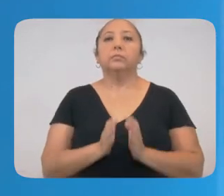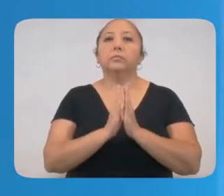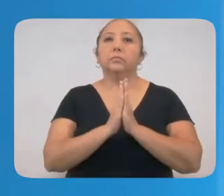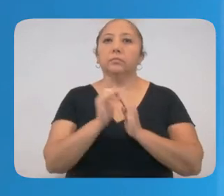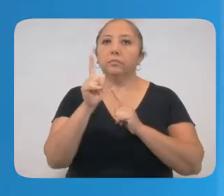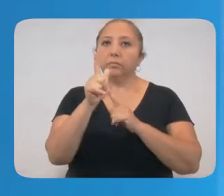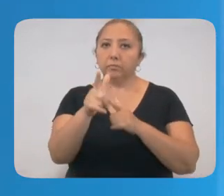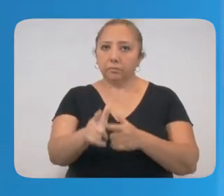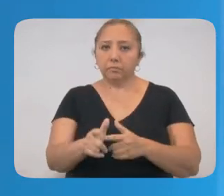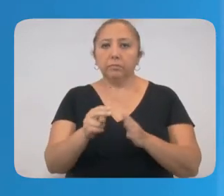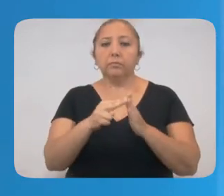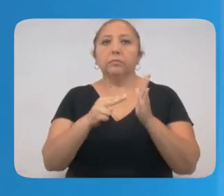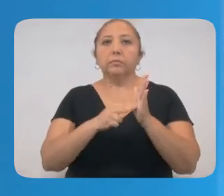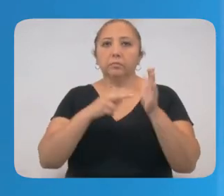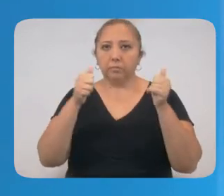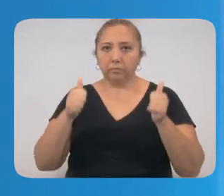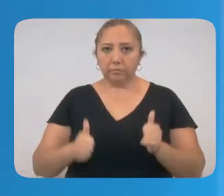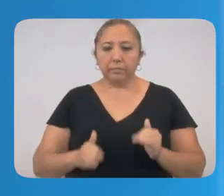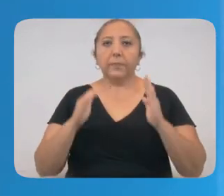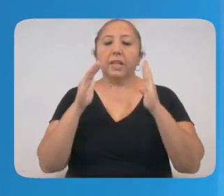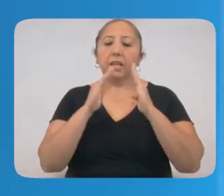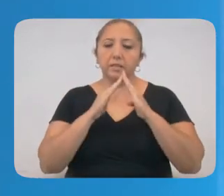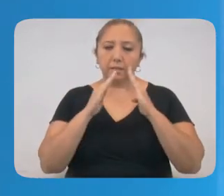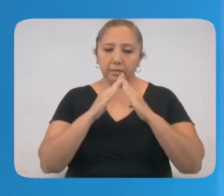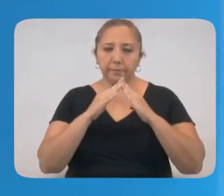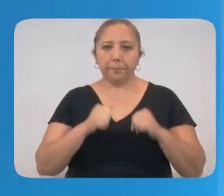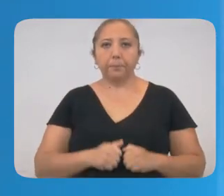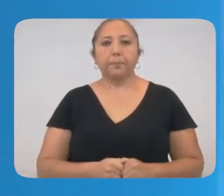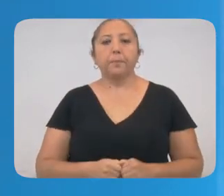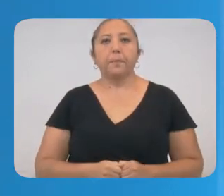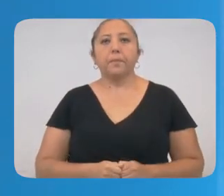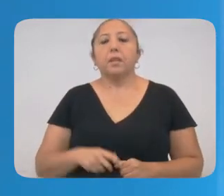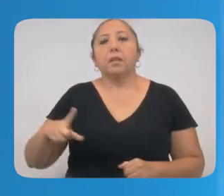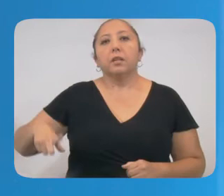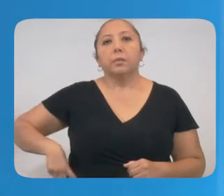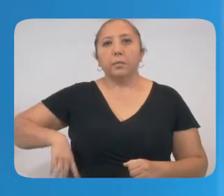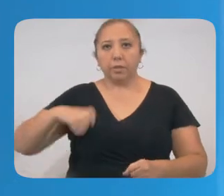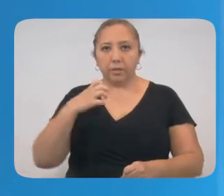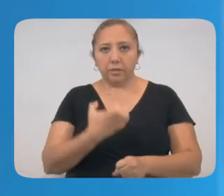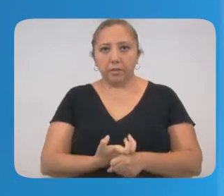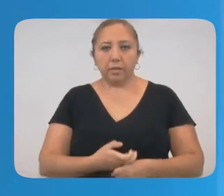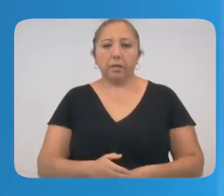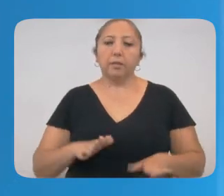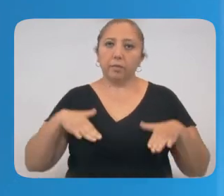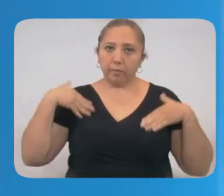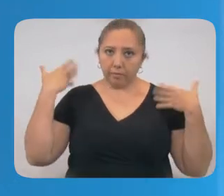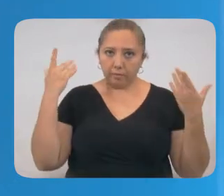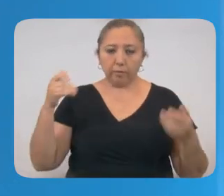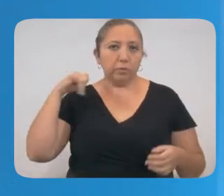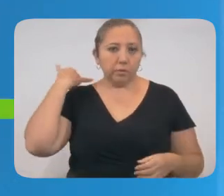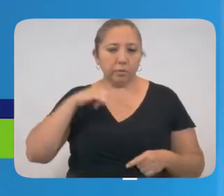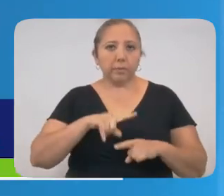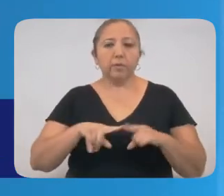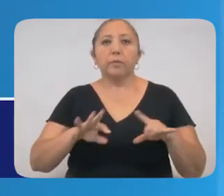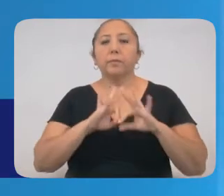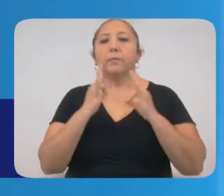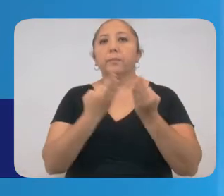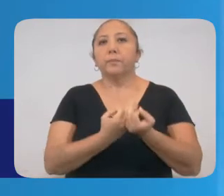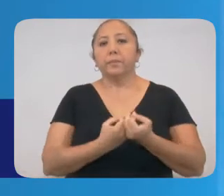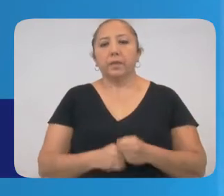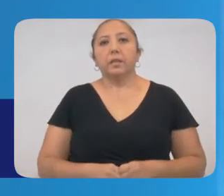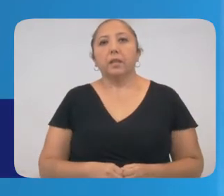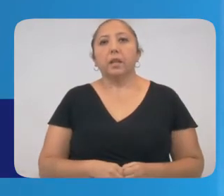manera estricta y a quedarse en sus casas. El Gobierno del Estado ha puesto a disposición de los yucatecos diversos canales. La